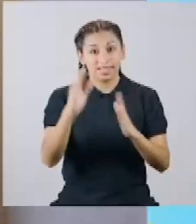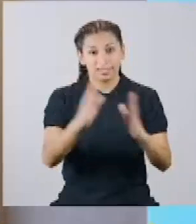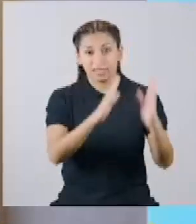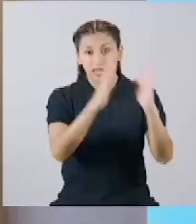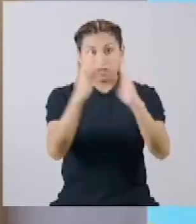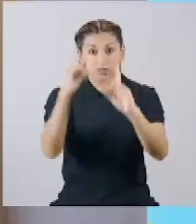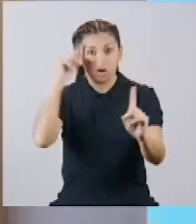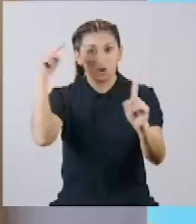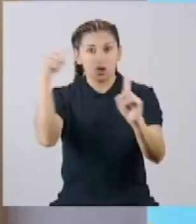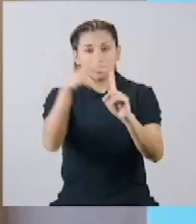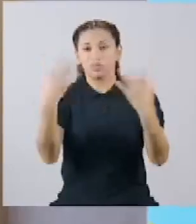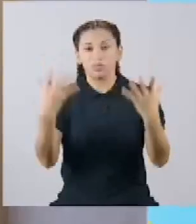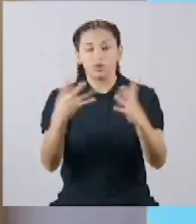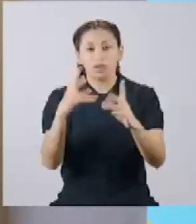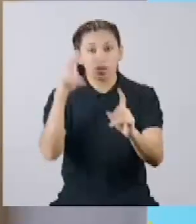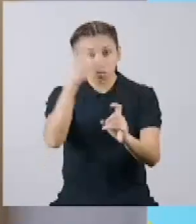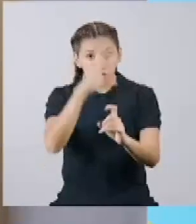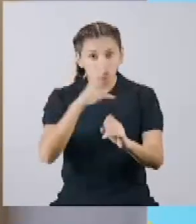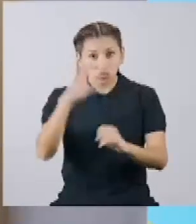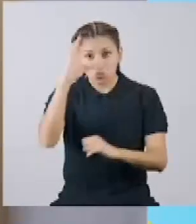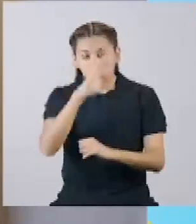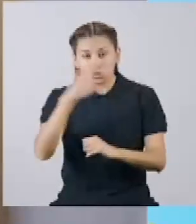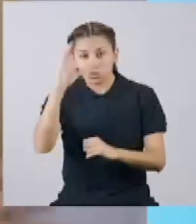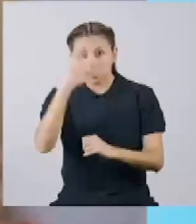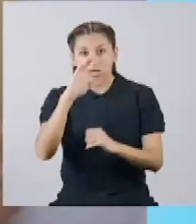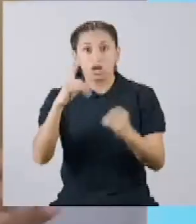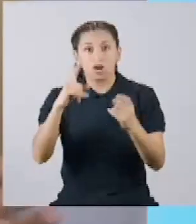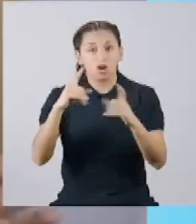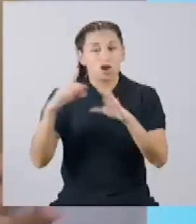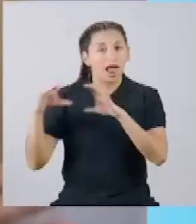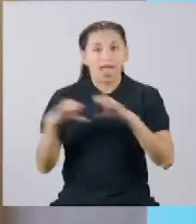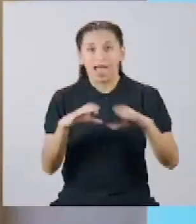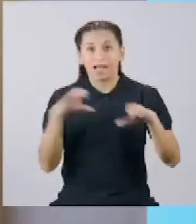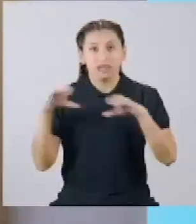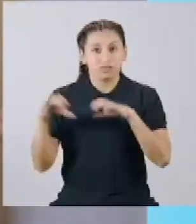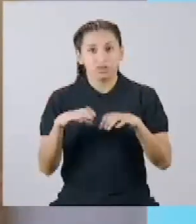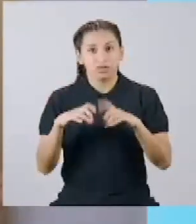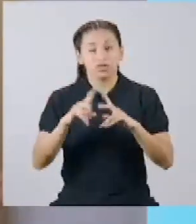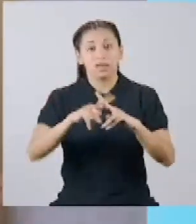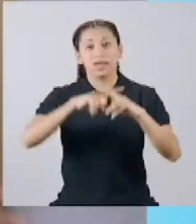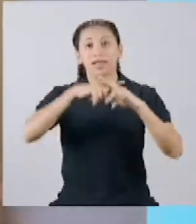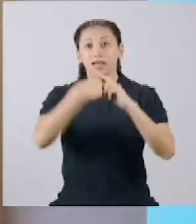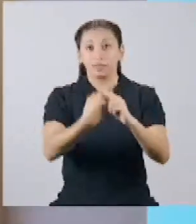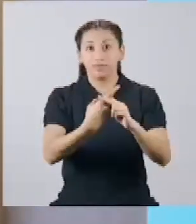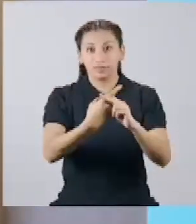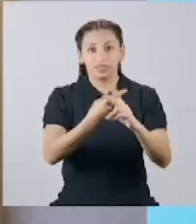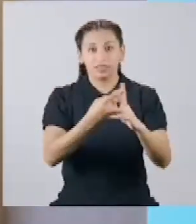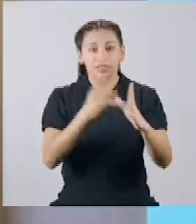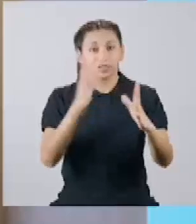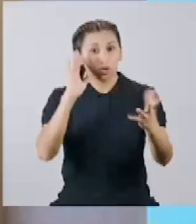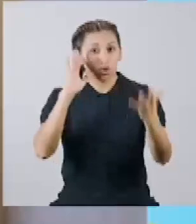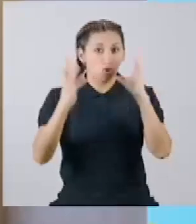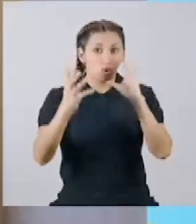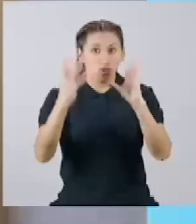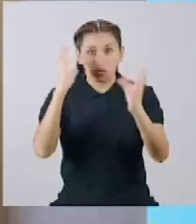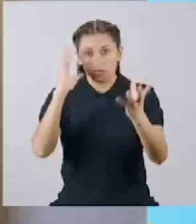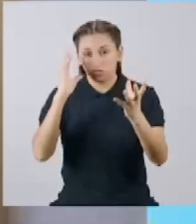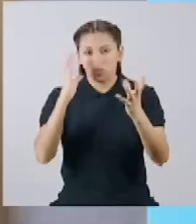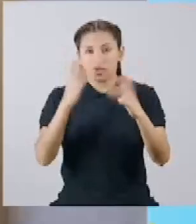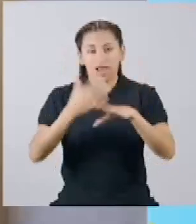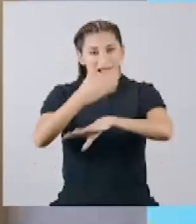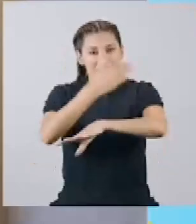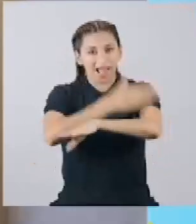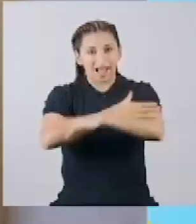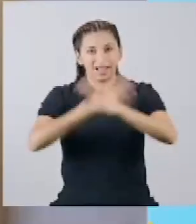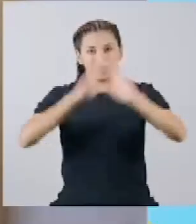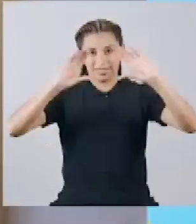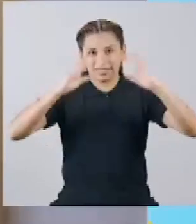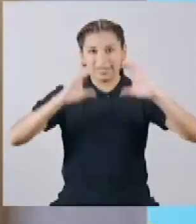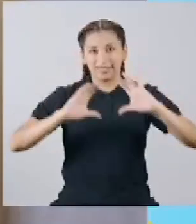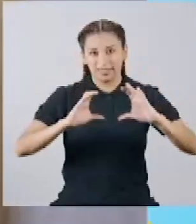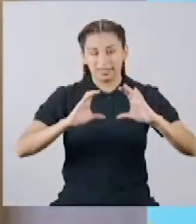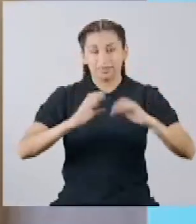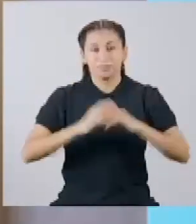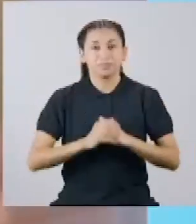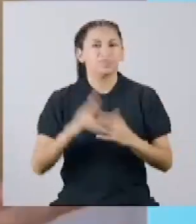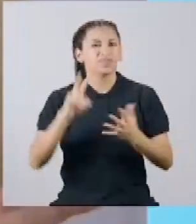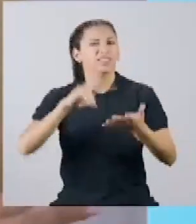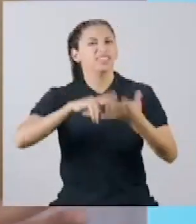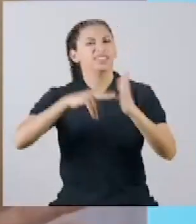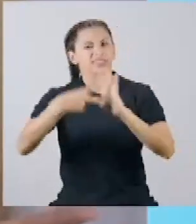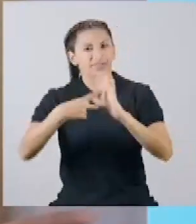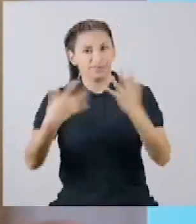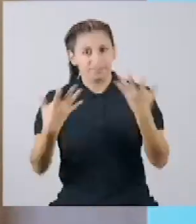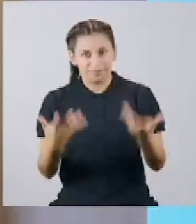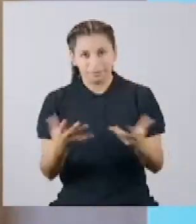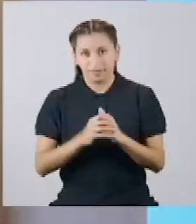esta fase es identificar un foco de acción a partir de las conclusiones de la fase anterior.